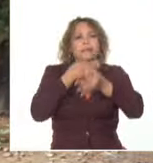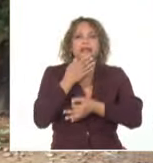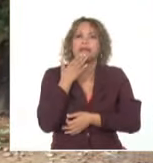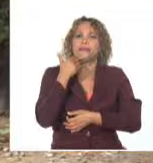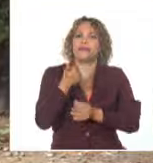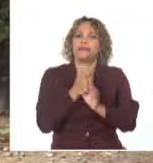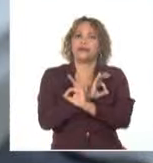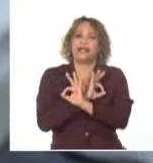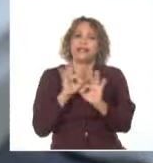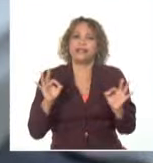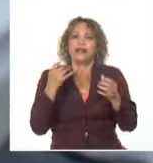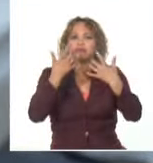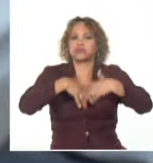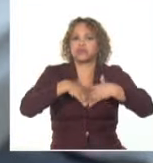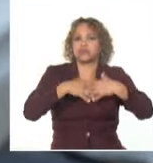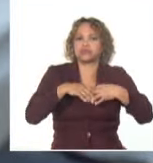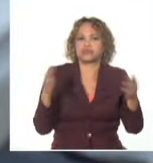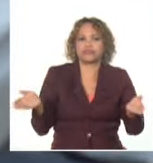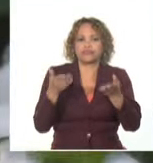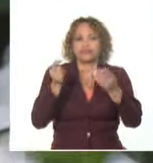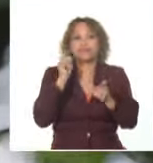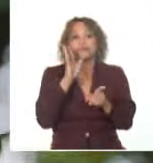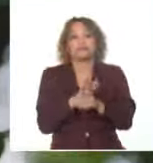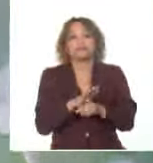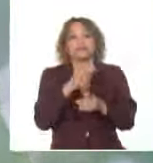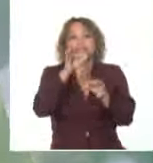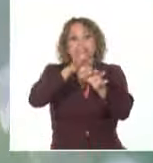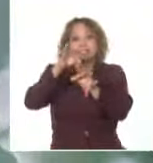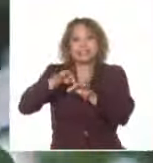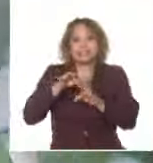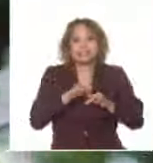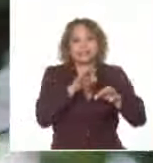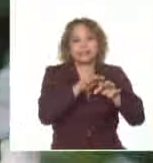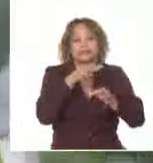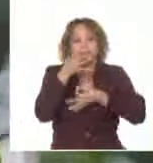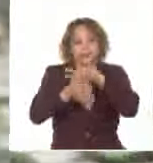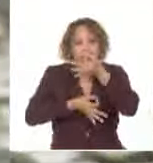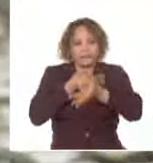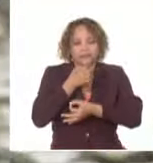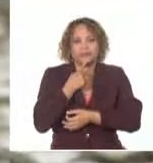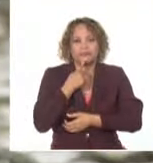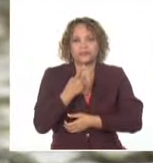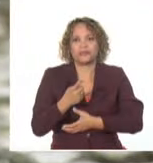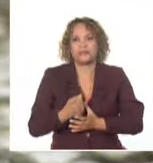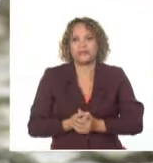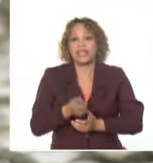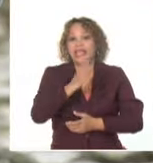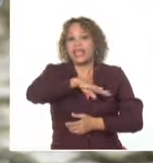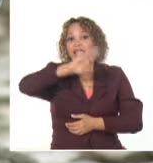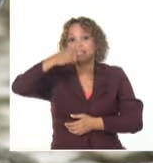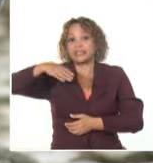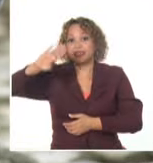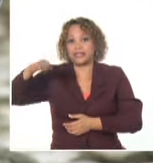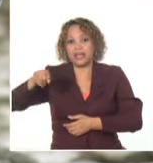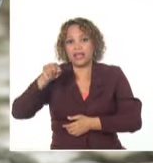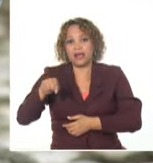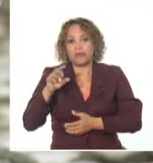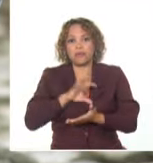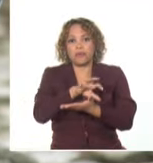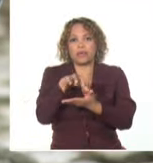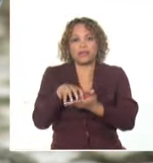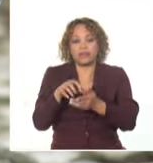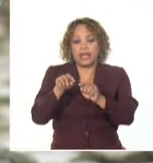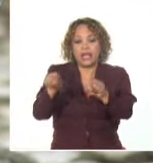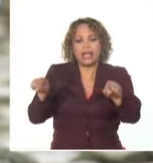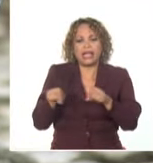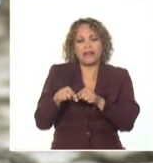posible de sus producciones a partir de la siembra. Estamos en la Sierra Maestra en estos momentos. Mi finca pertenece